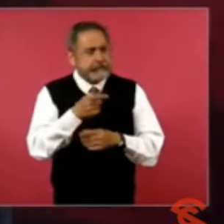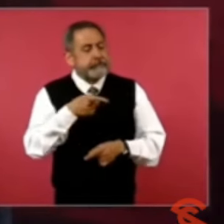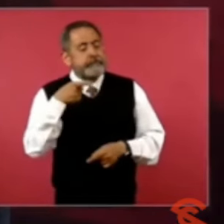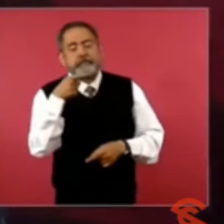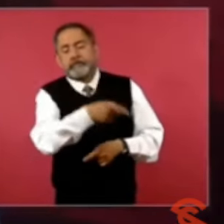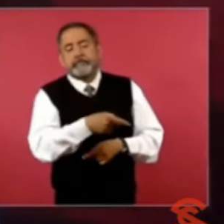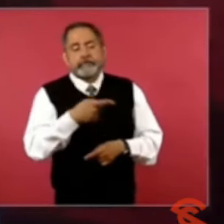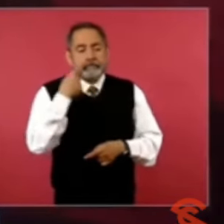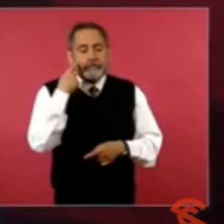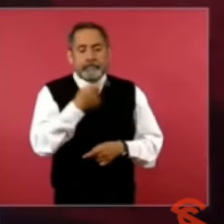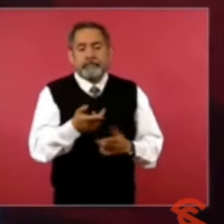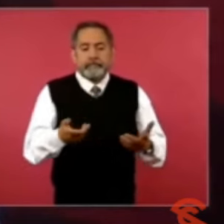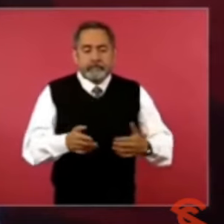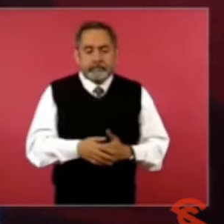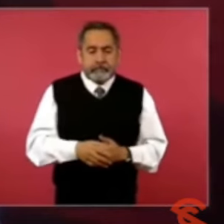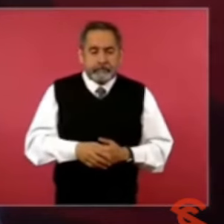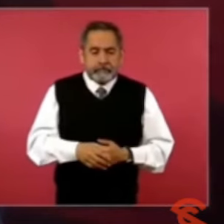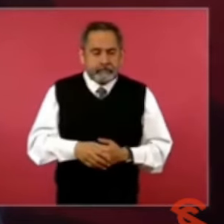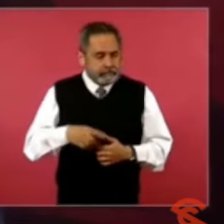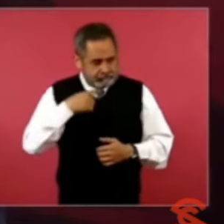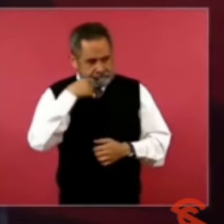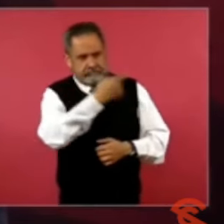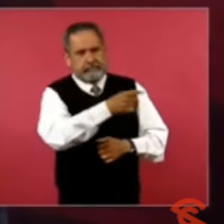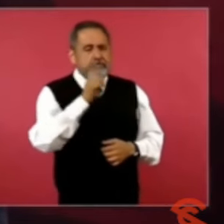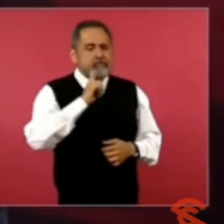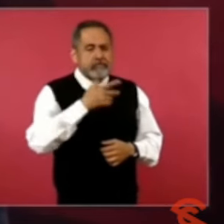le diría a la presidenta